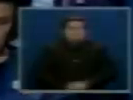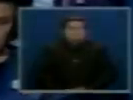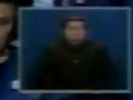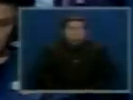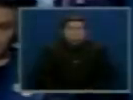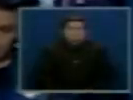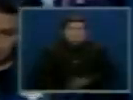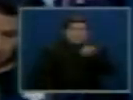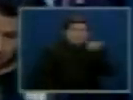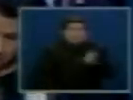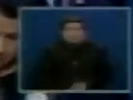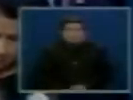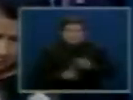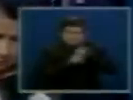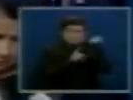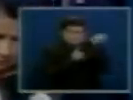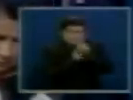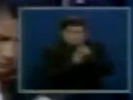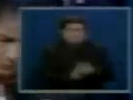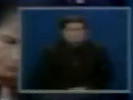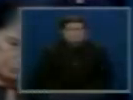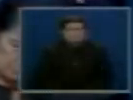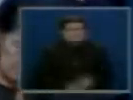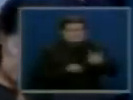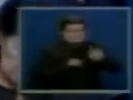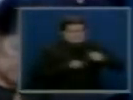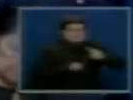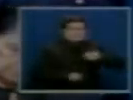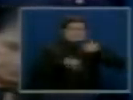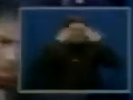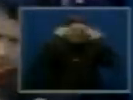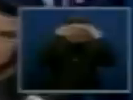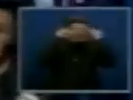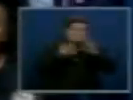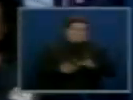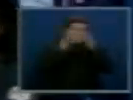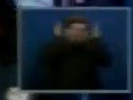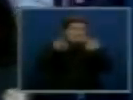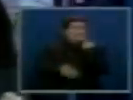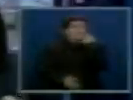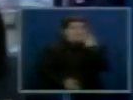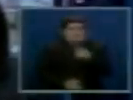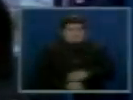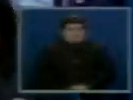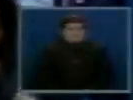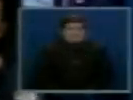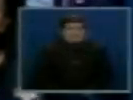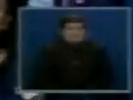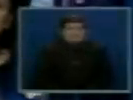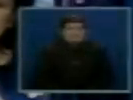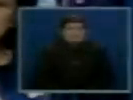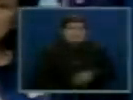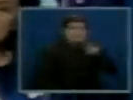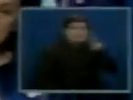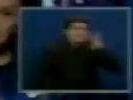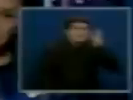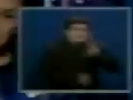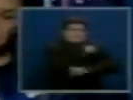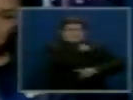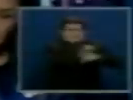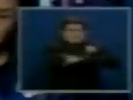En otro orden de cosas, ha sido doloroso recibir informes de expertos que señalan que entre 26